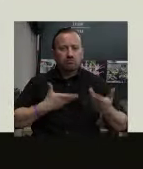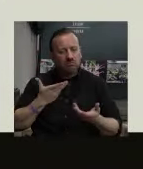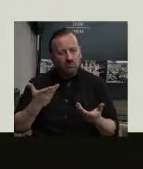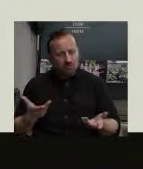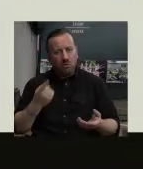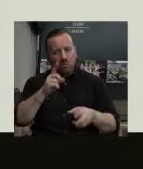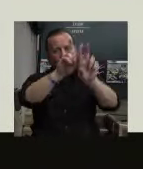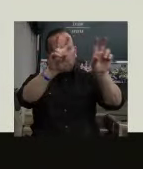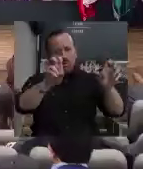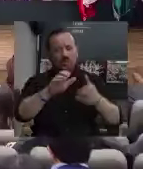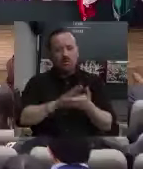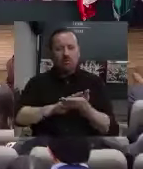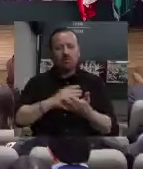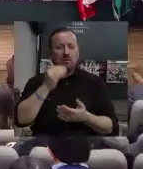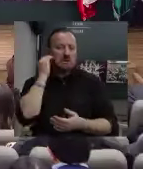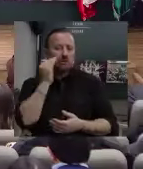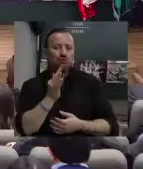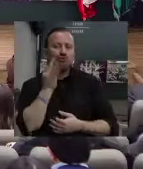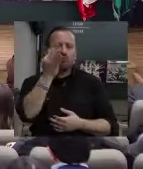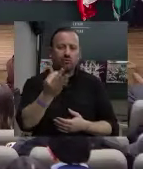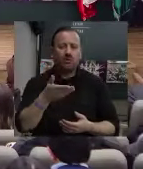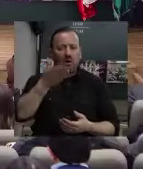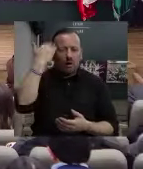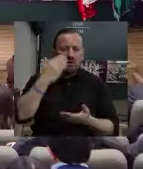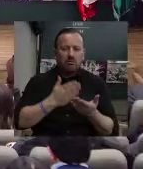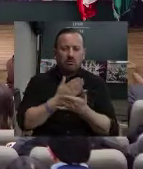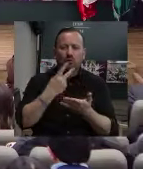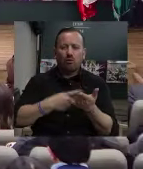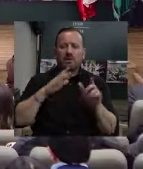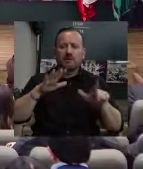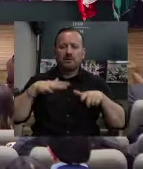tema nuestros niños nuestro futuro esto arrancó en el